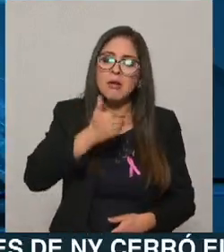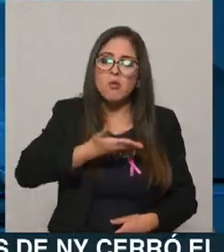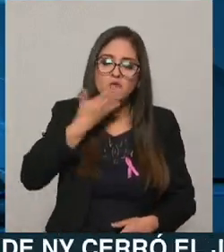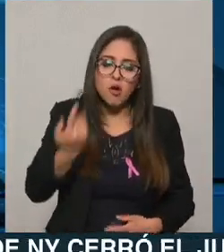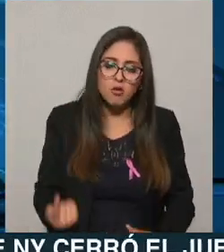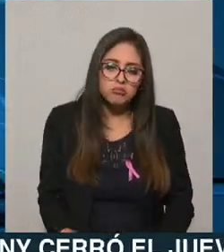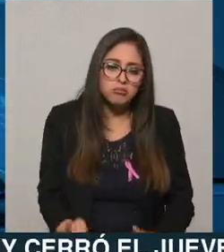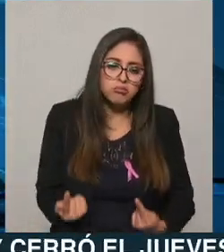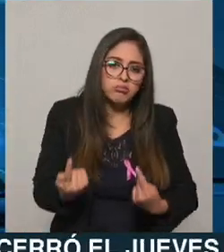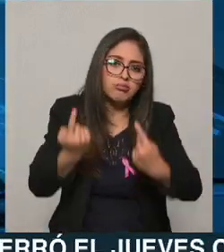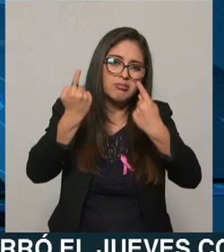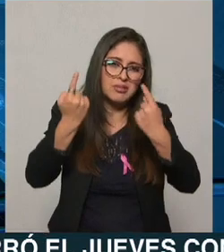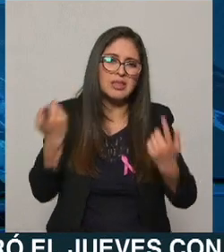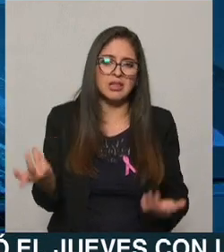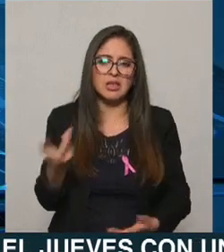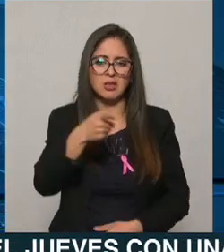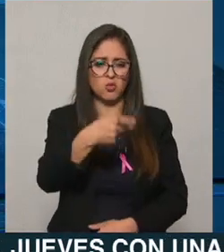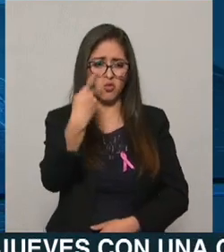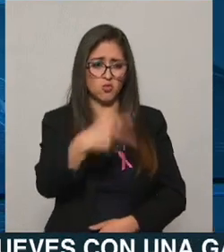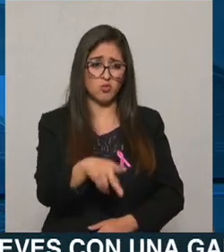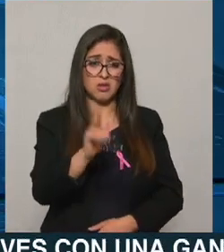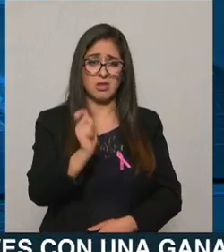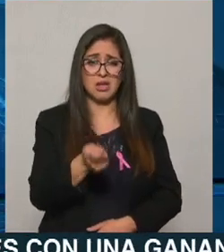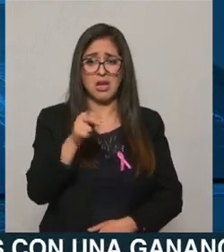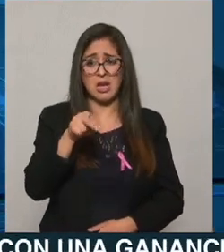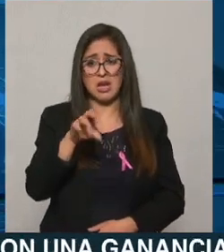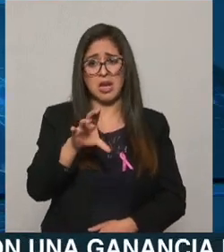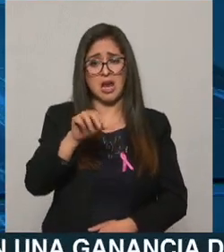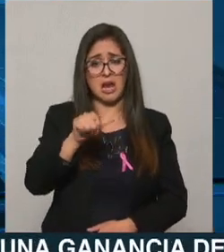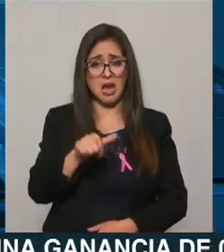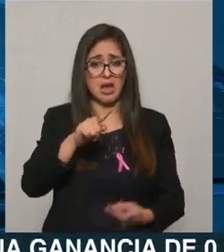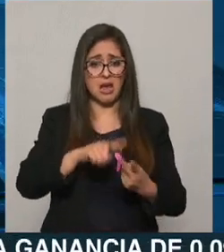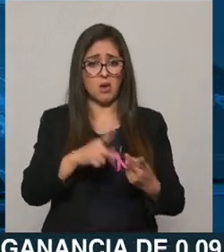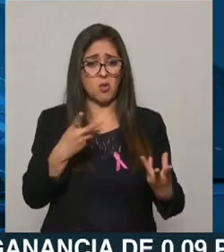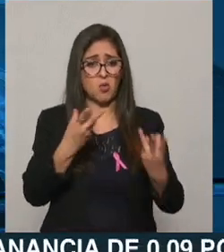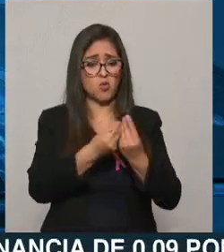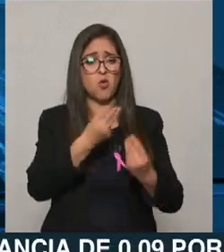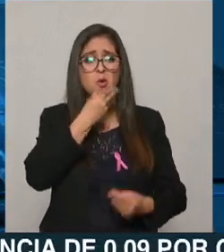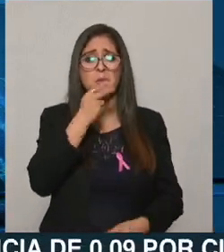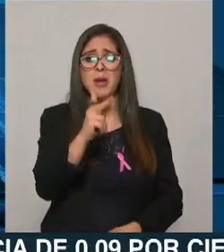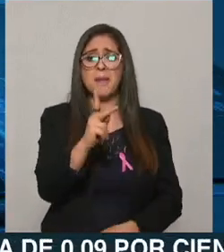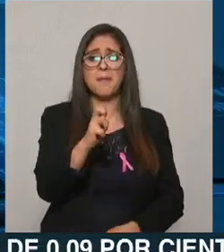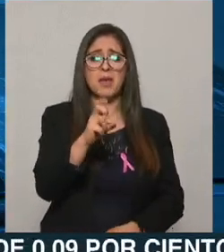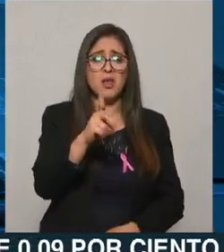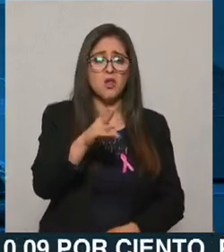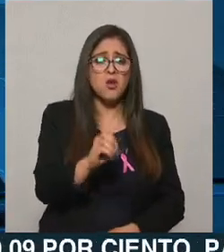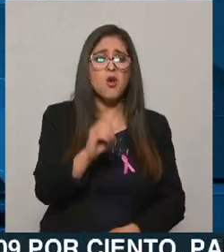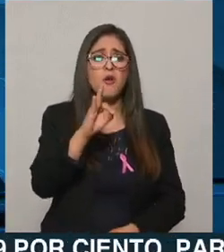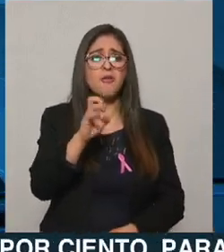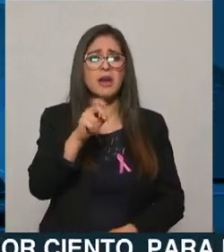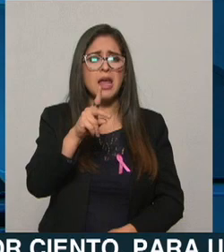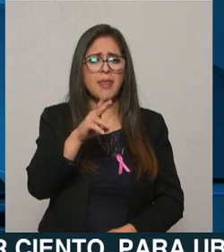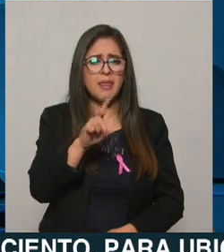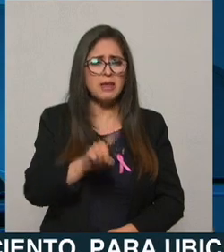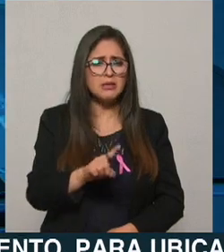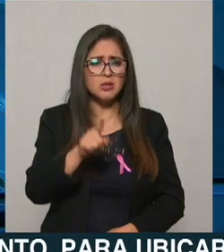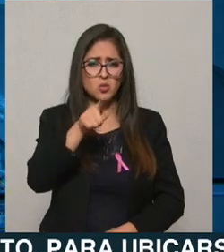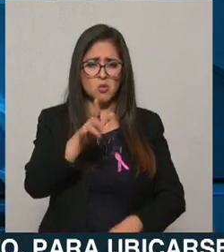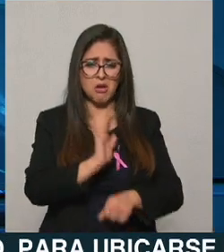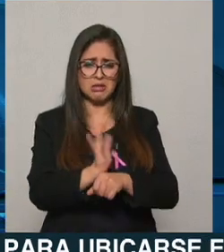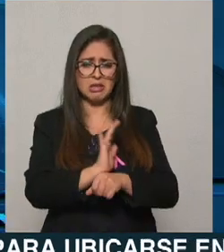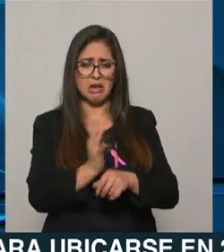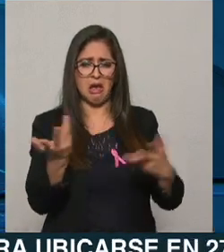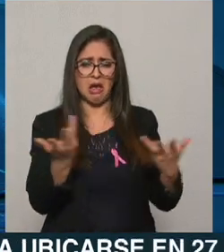me decían, es que tú eres una naca porque sales con Pedro Fernández y haces cine. ¡Wow! ¿No? ¡Qué impresión! Y para mí era muy